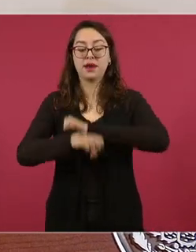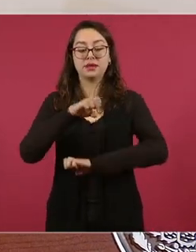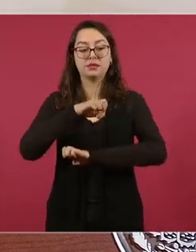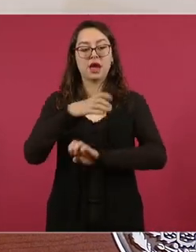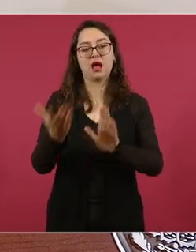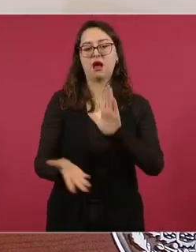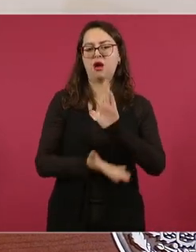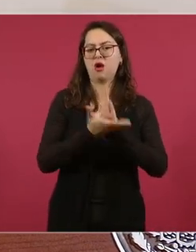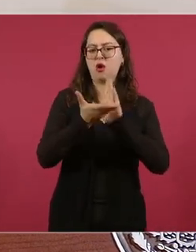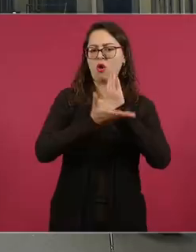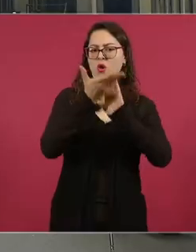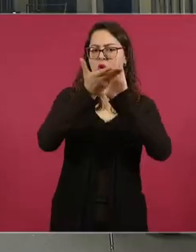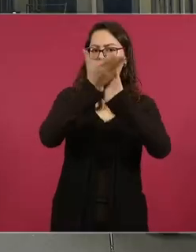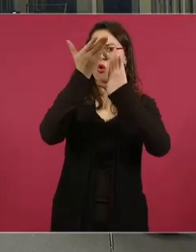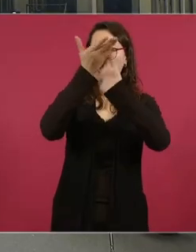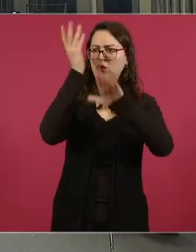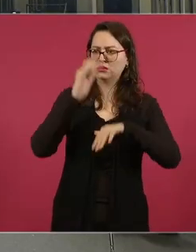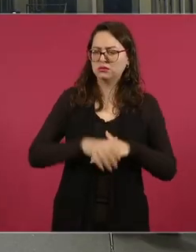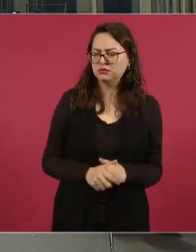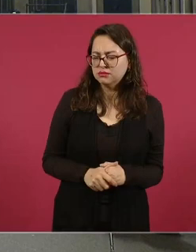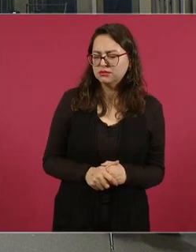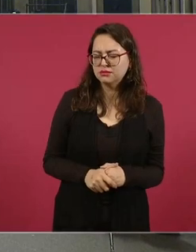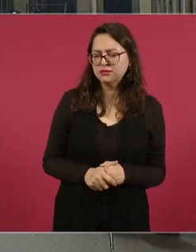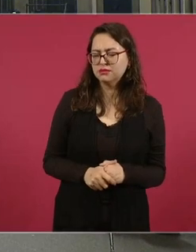que es llamarles